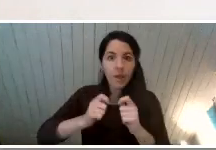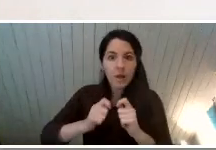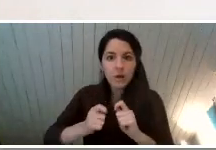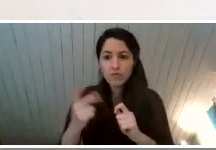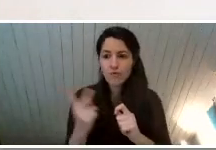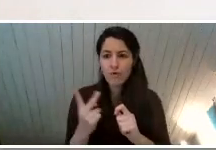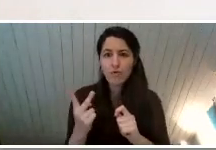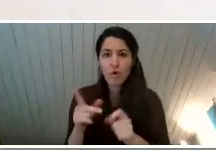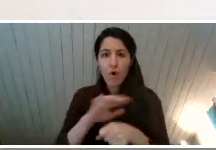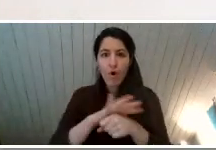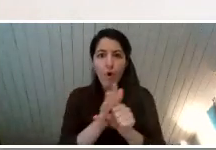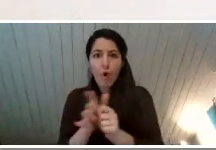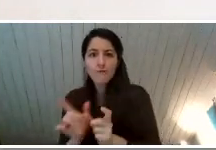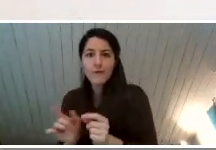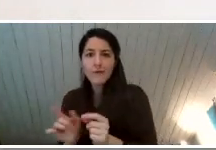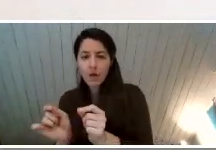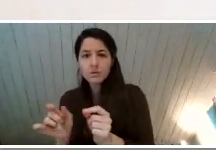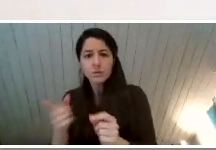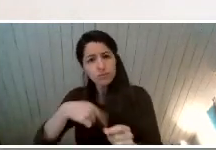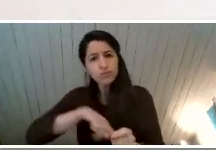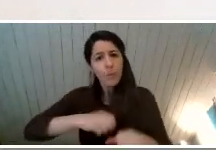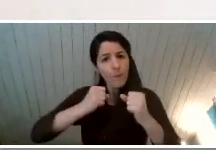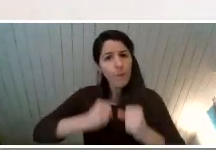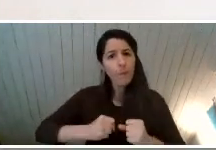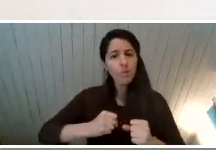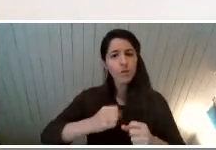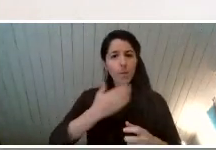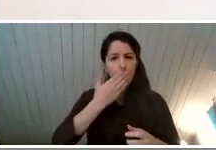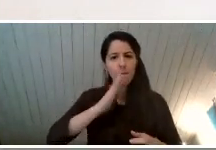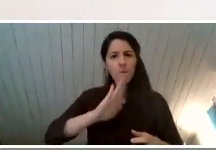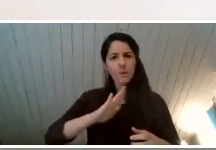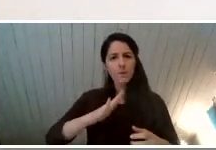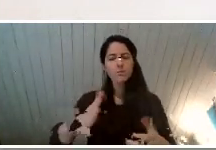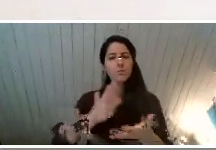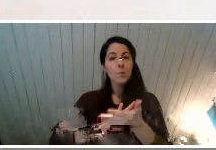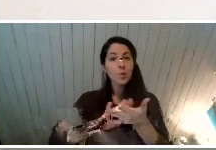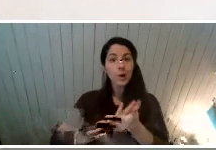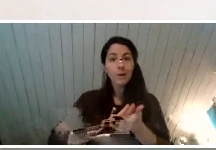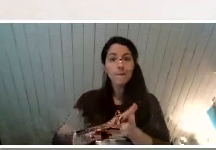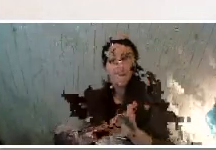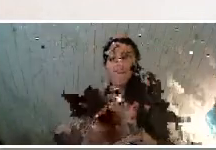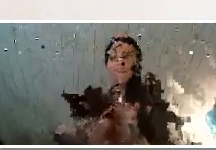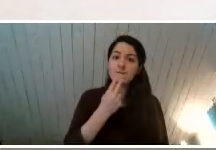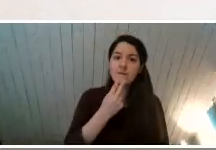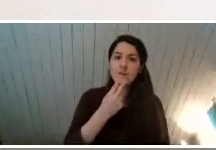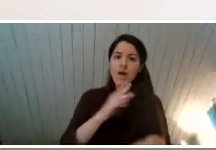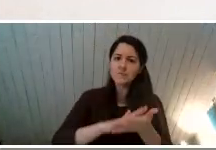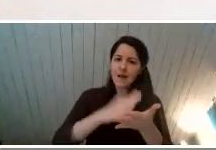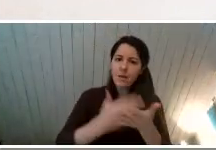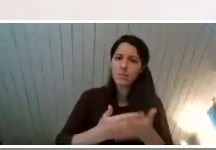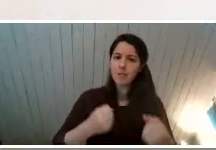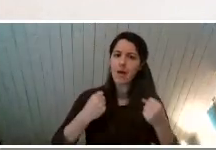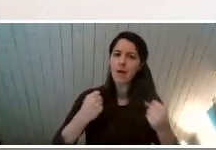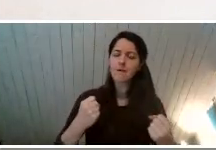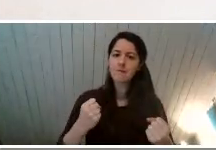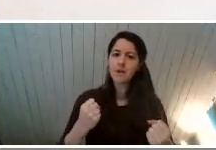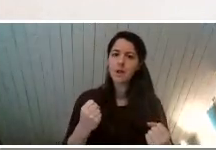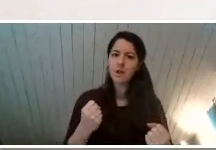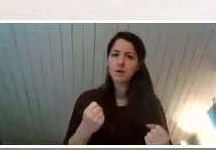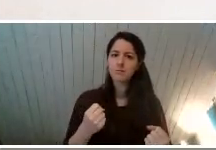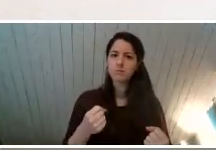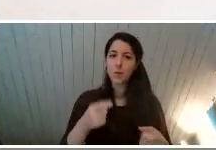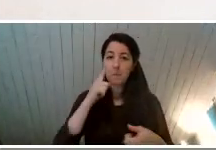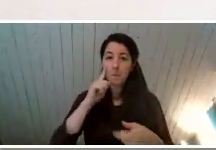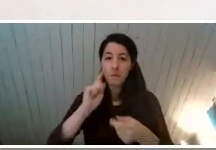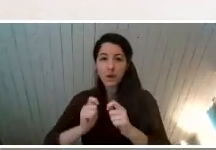largo plazo. Llevar un estilo de vida saludable disminuye el riesgo no solo para cáncer, sino también para la